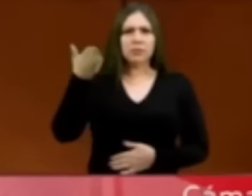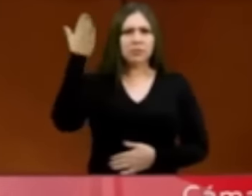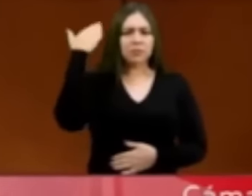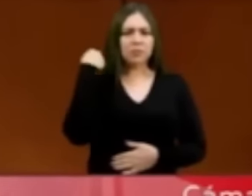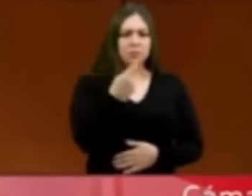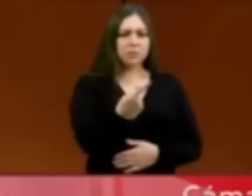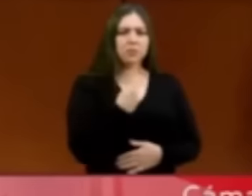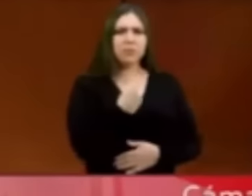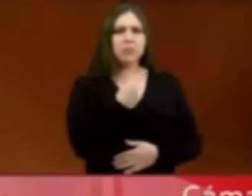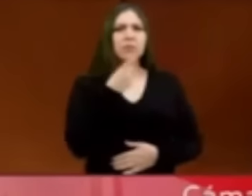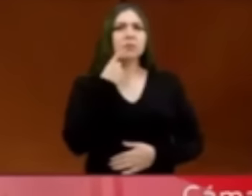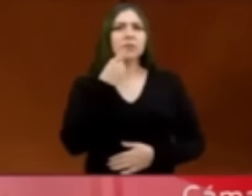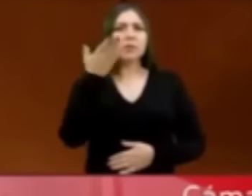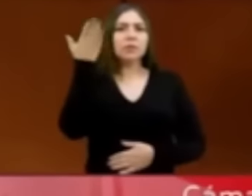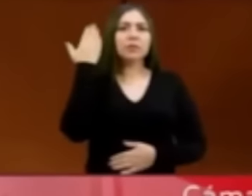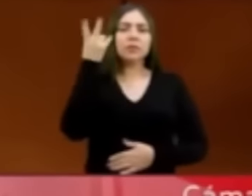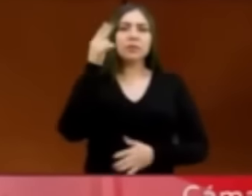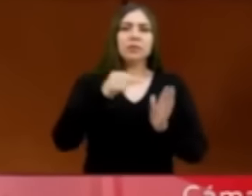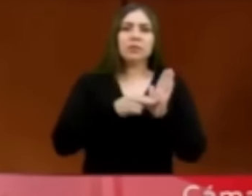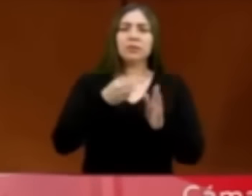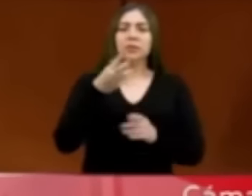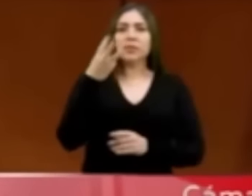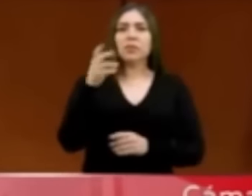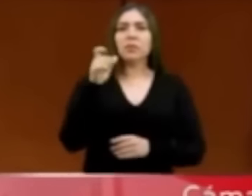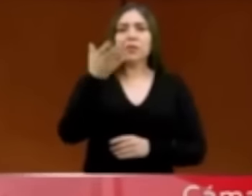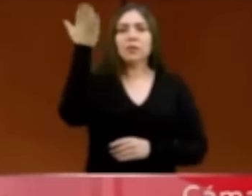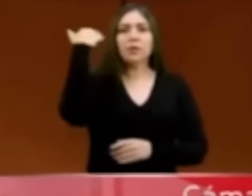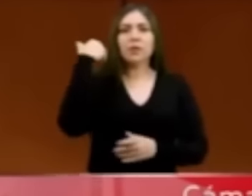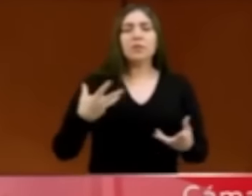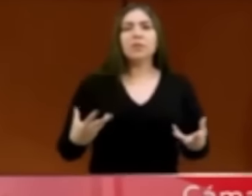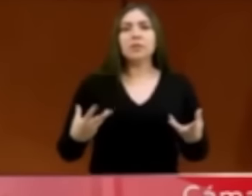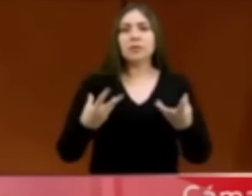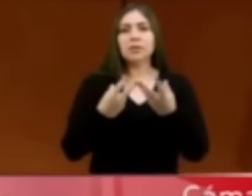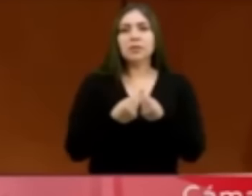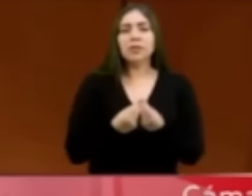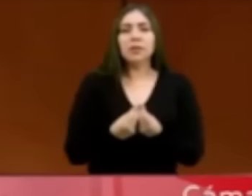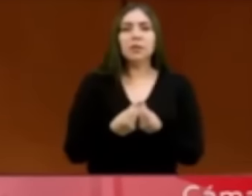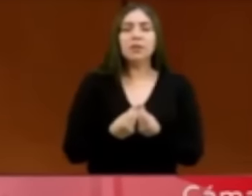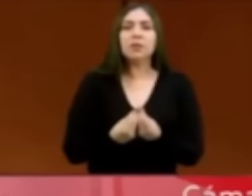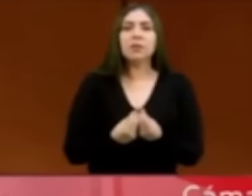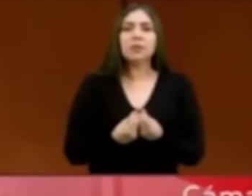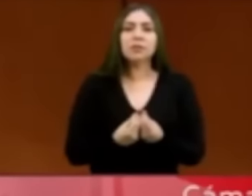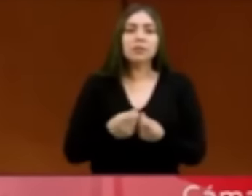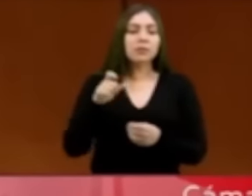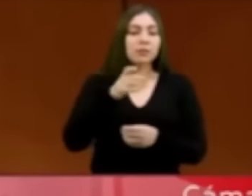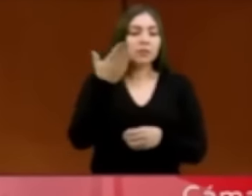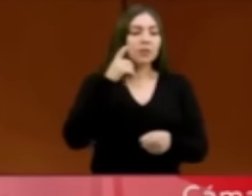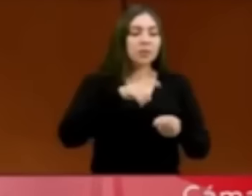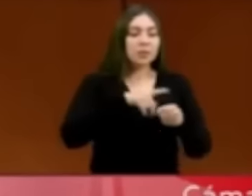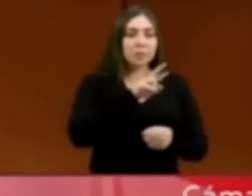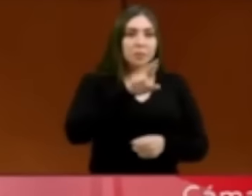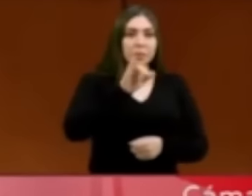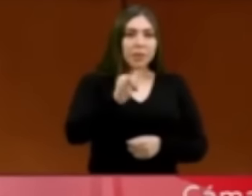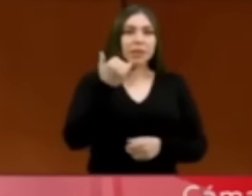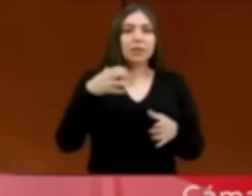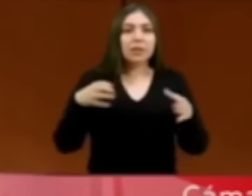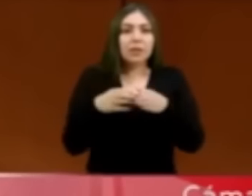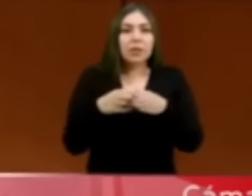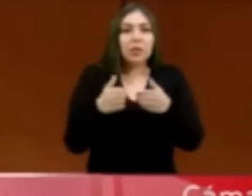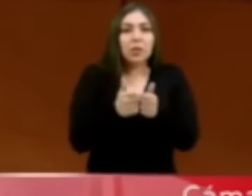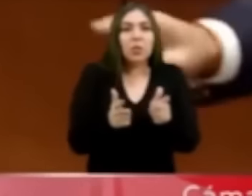en el 2003 cuando eras parte del PRI y del grupo cercano del Baester Gordillo.